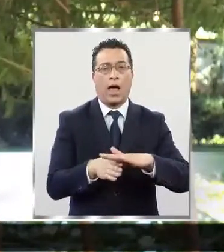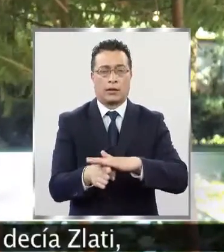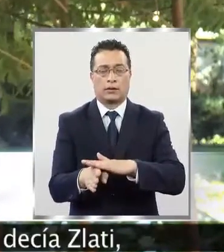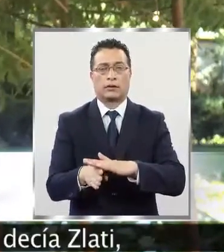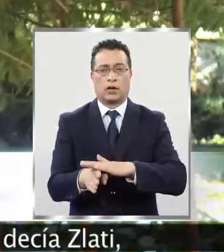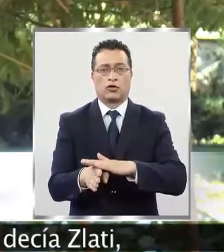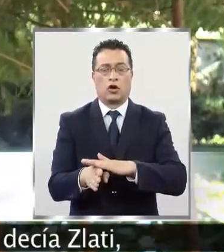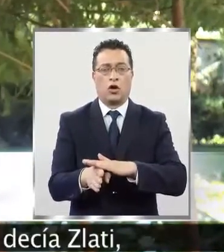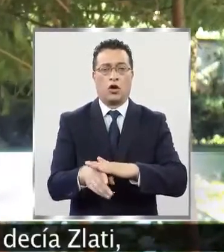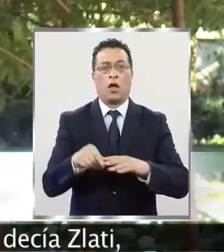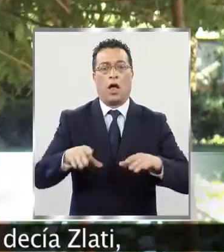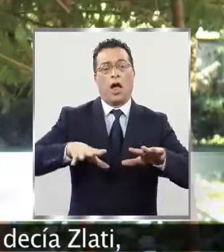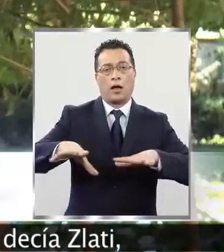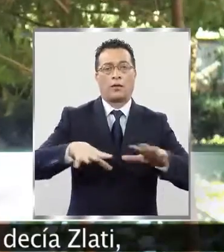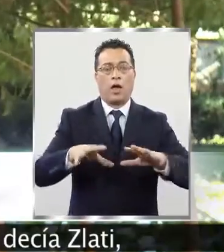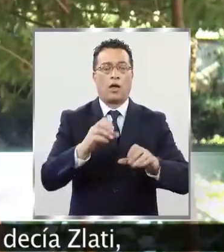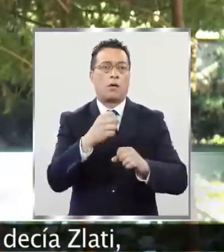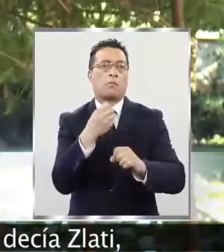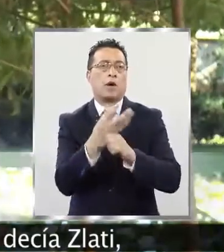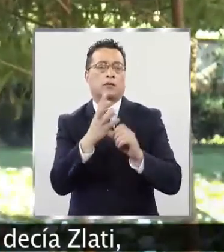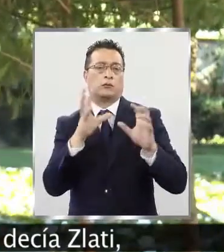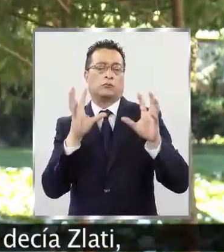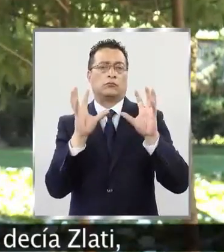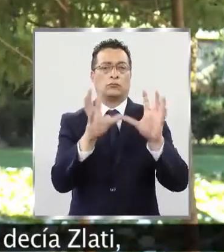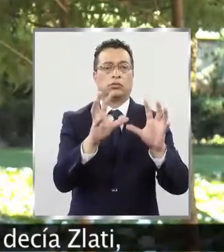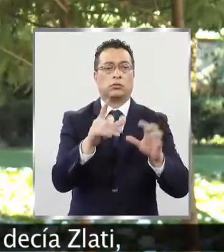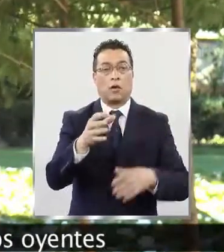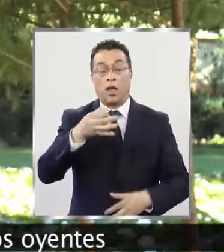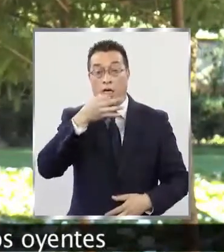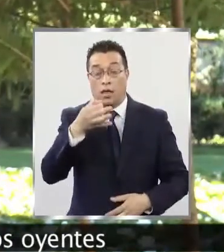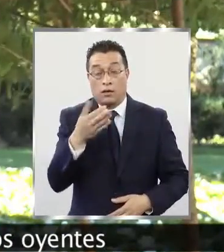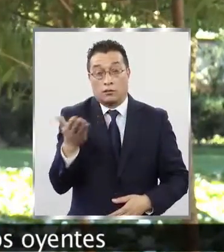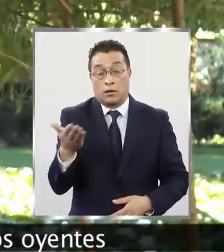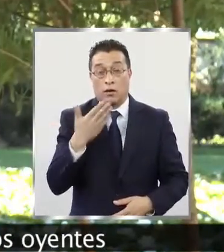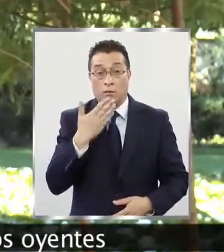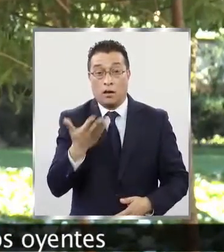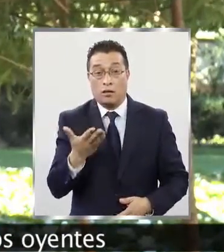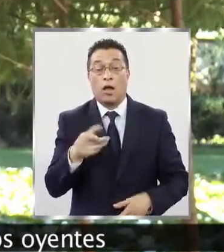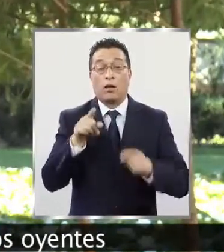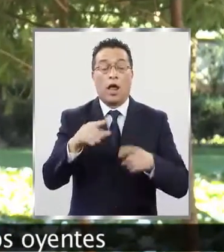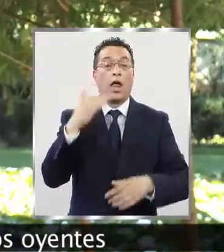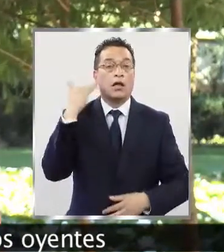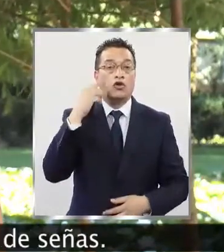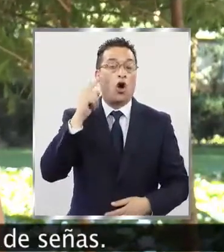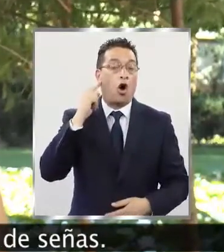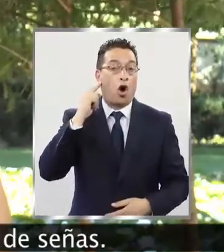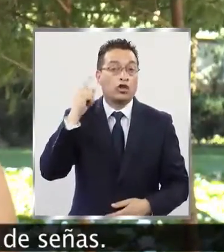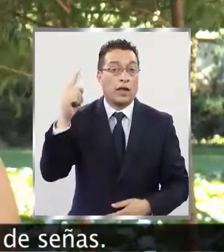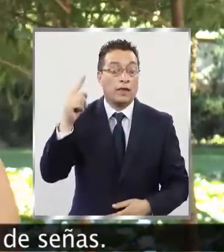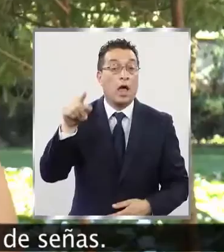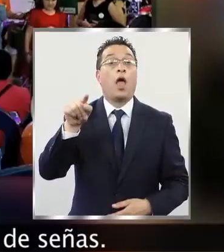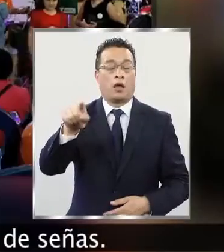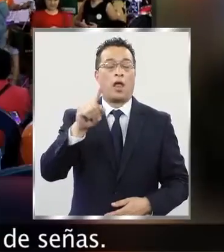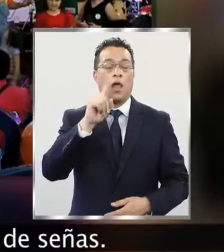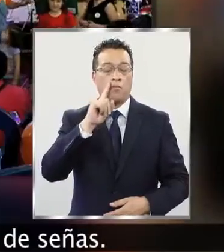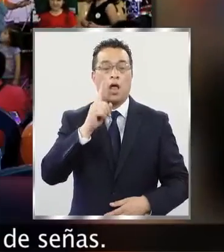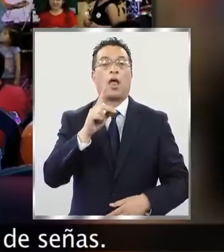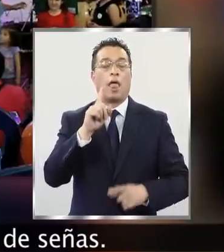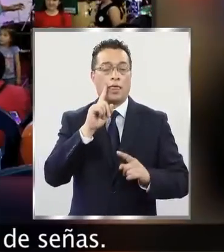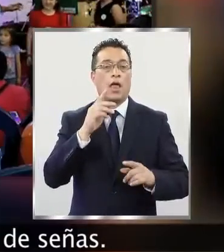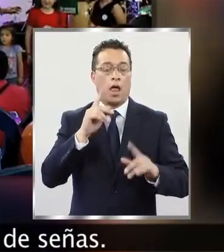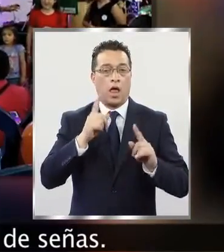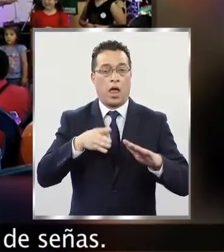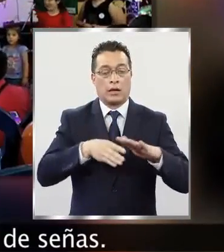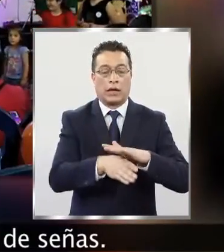actividades masivas, como decía Lati, pero también que los niños oyentes tengan acceso a